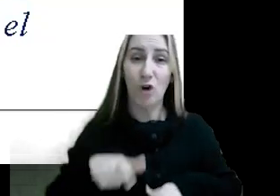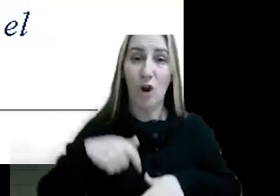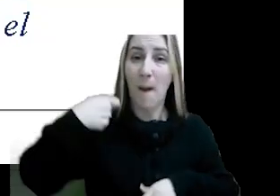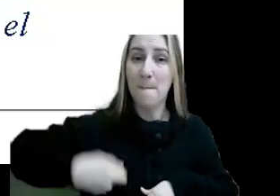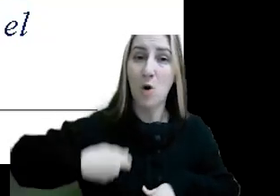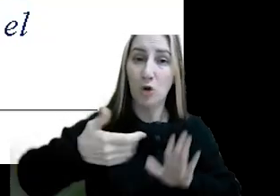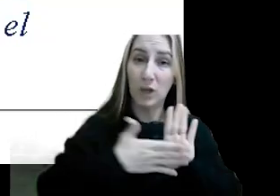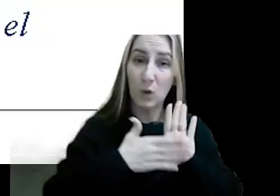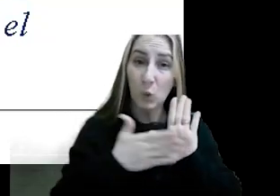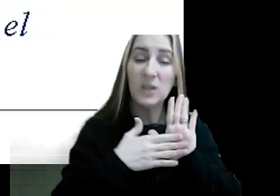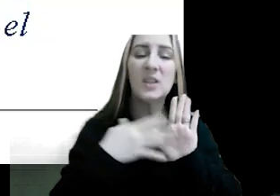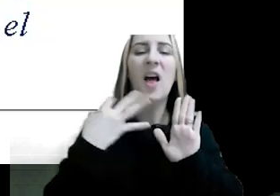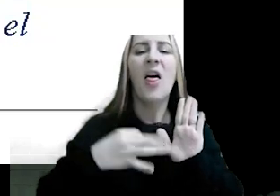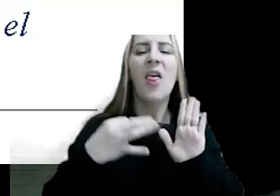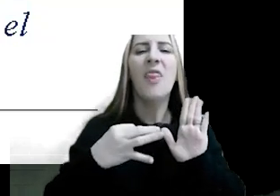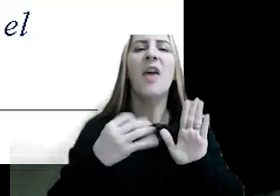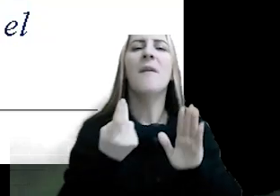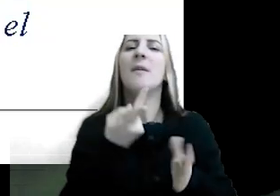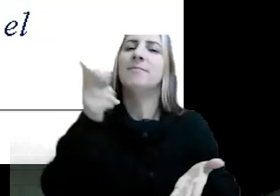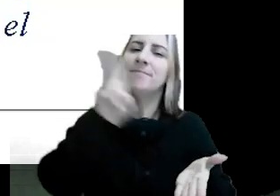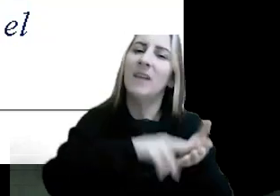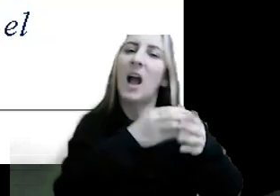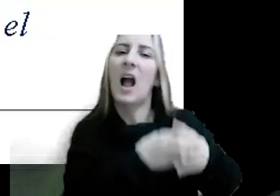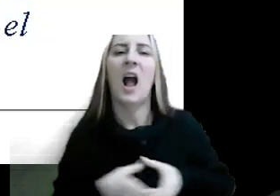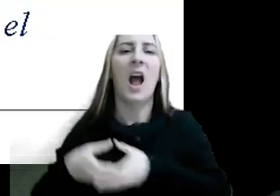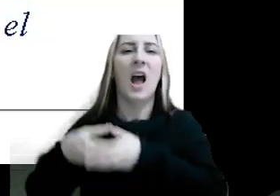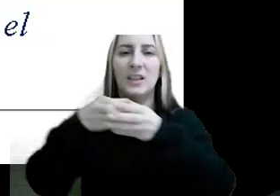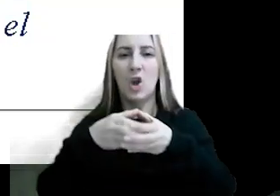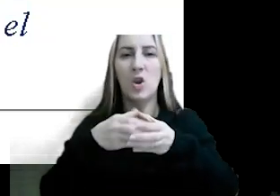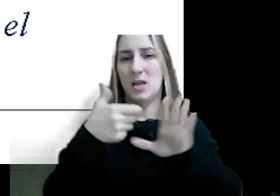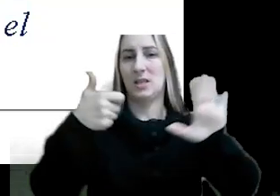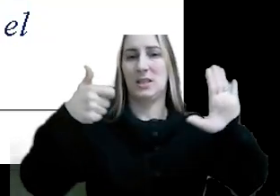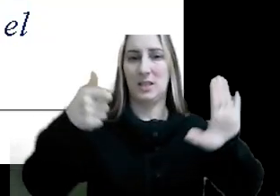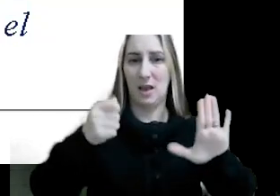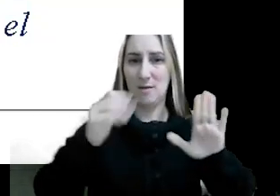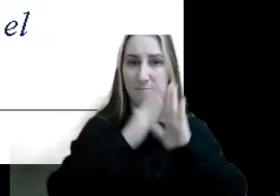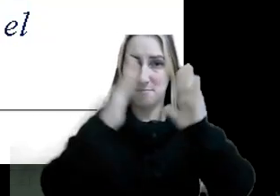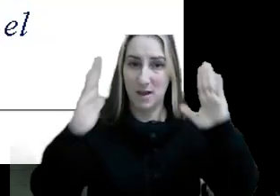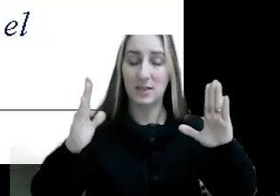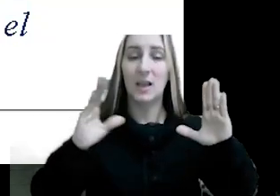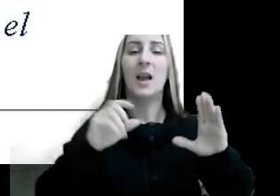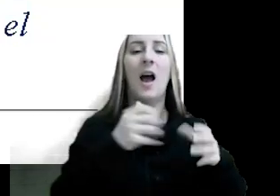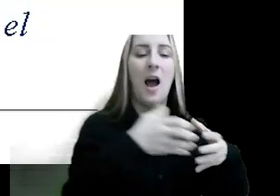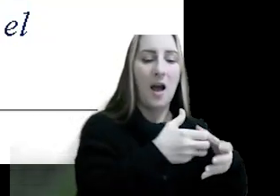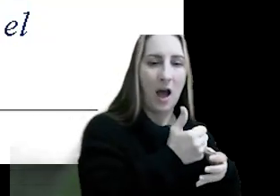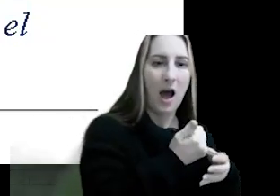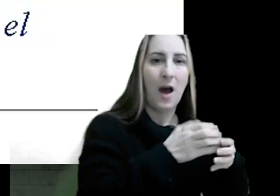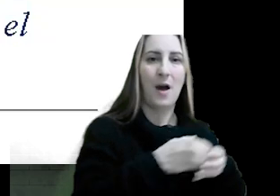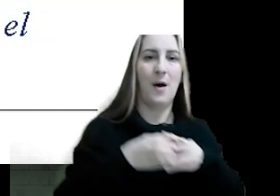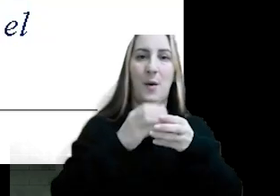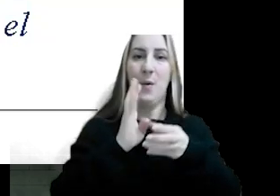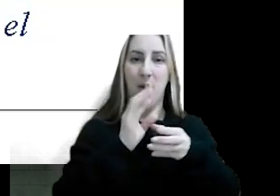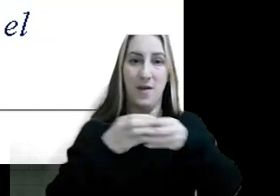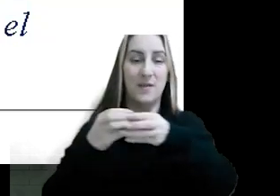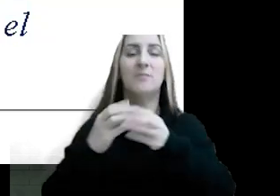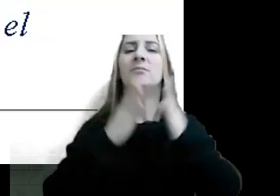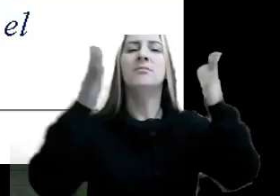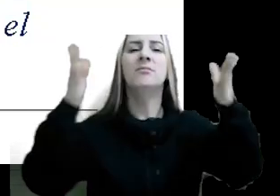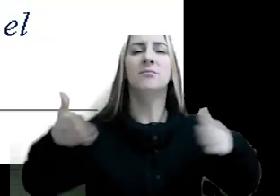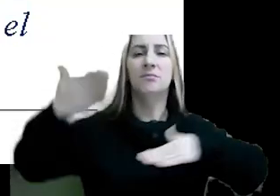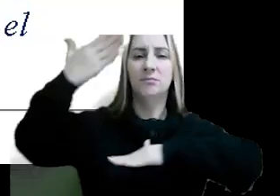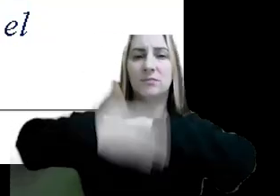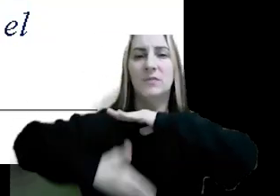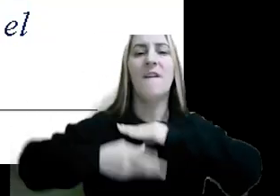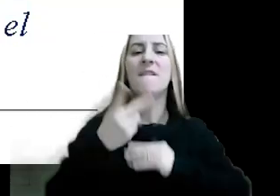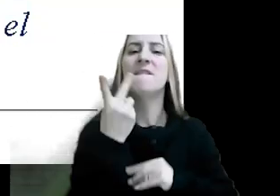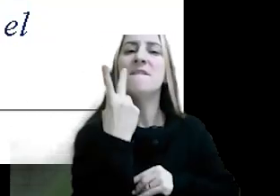tiene que hacer una recategorización semestral. Esta recategorización se realiza hasta el 20 del día del